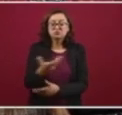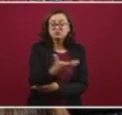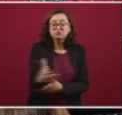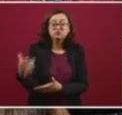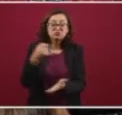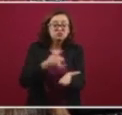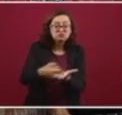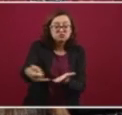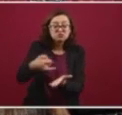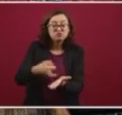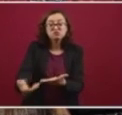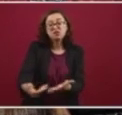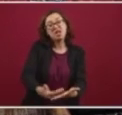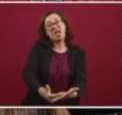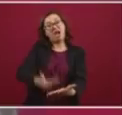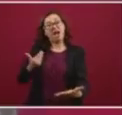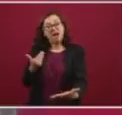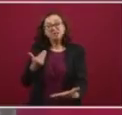siembra